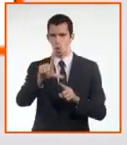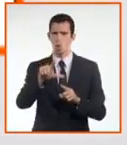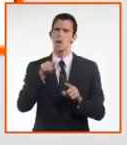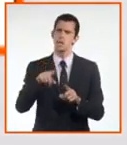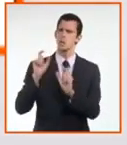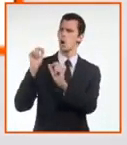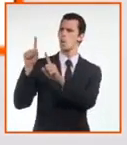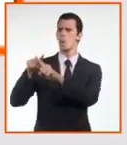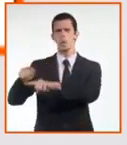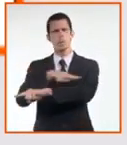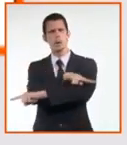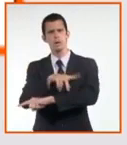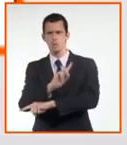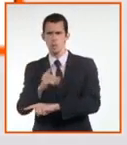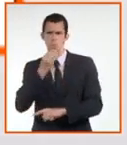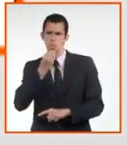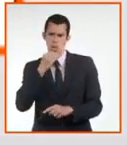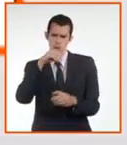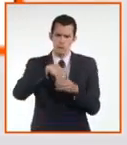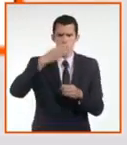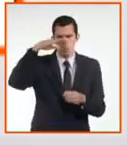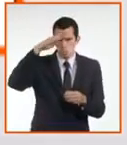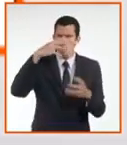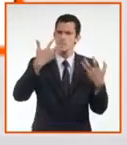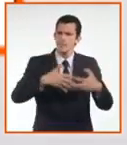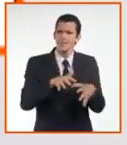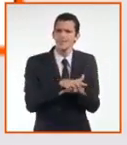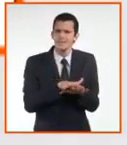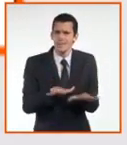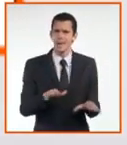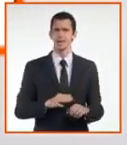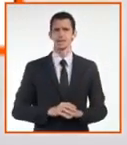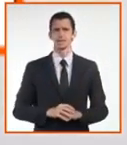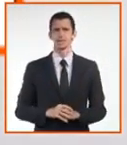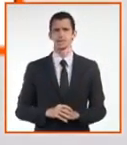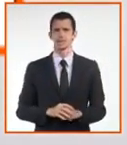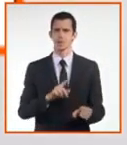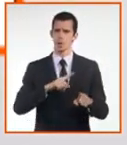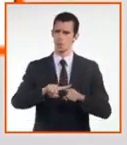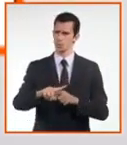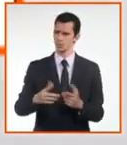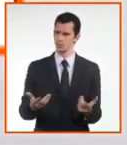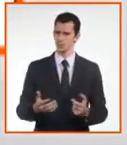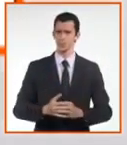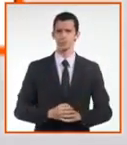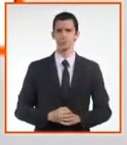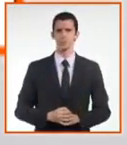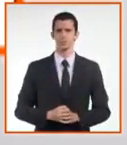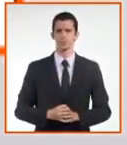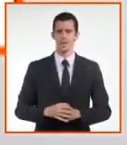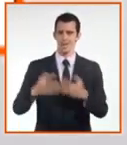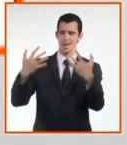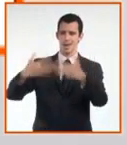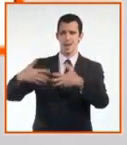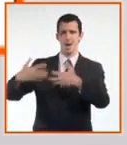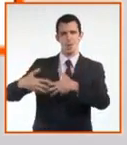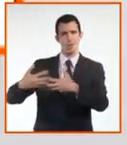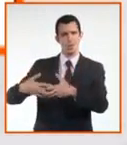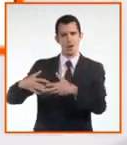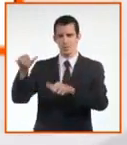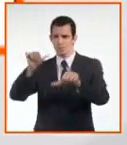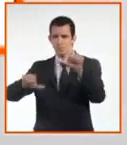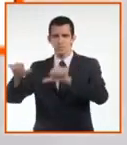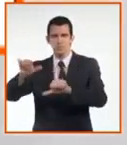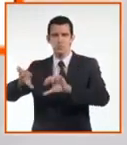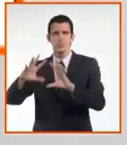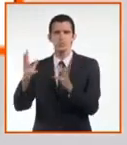y soberanía que tenemos en esa materia prima el almidón de maíz que está trabajando el laboratorio me hizo que ha tenido resultados muy alentadores